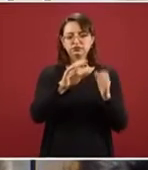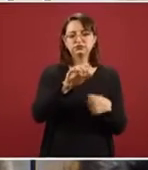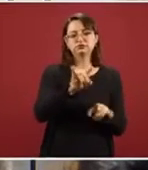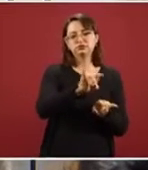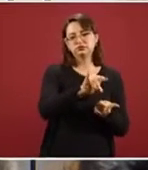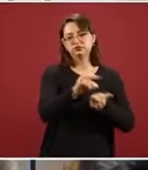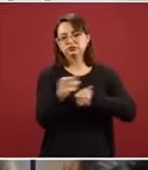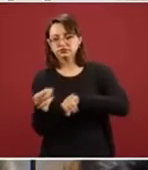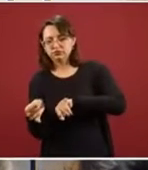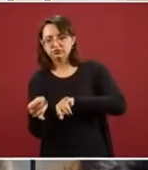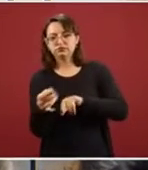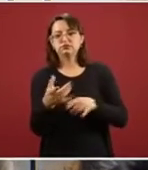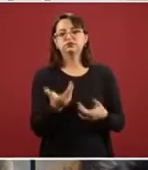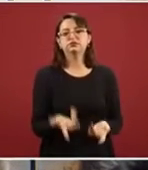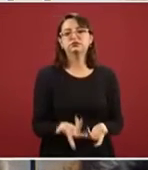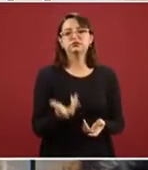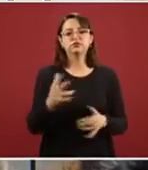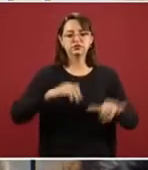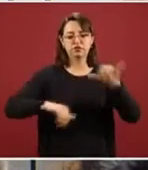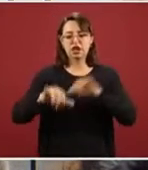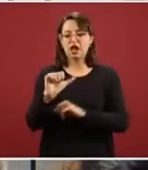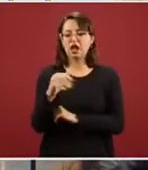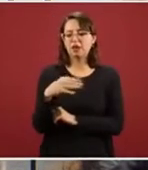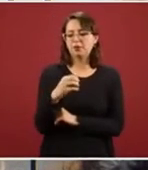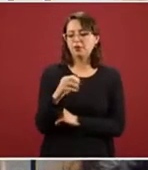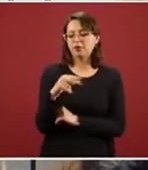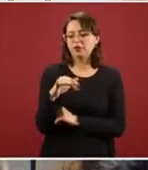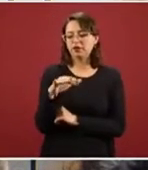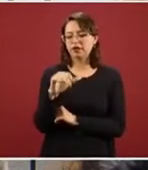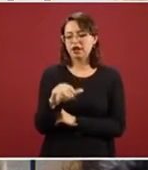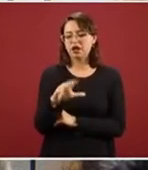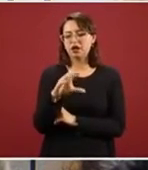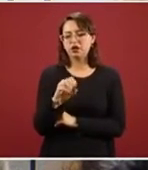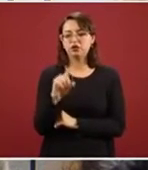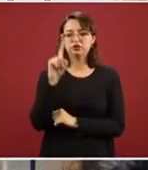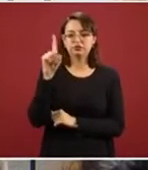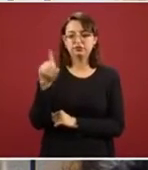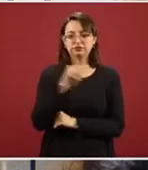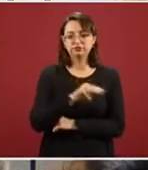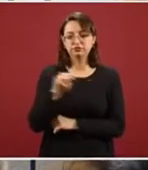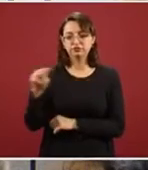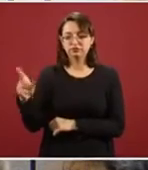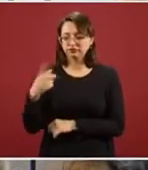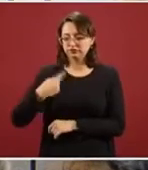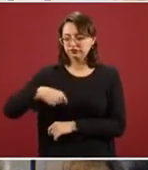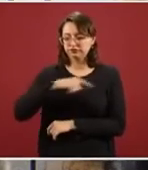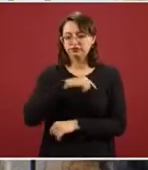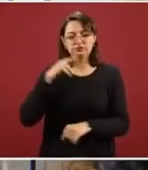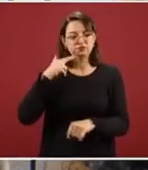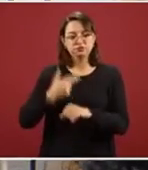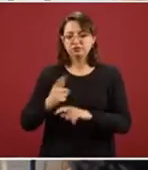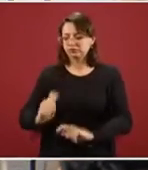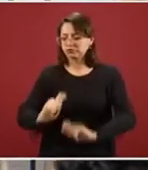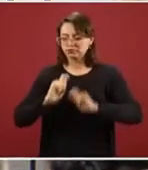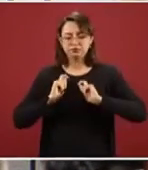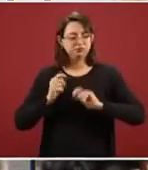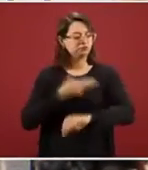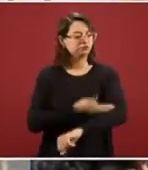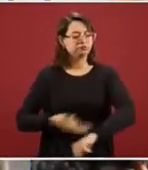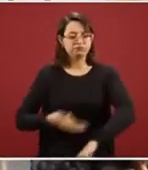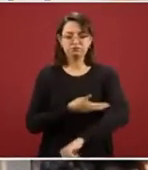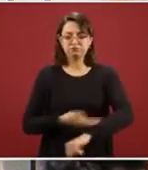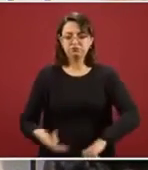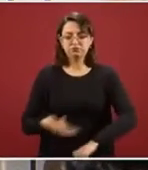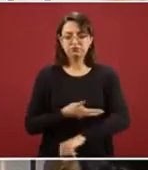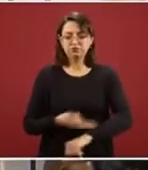de amoníaco. En días pasados tuvimos un evento muy importante en Michoacán, aunque no es nuestra atribución ni la regulación de